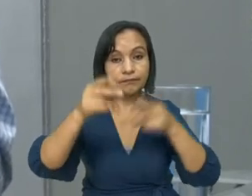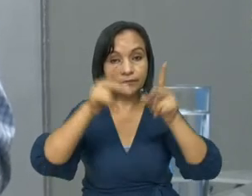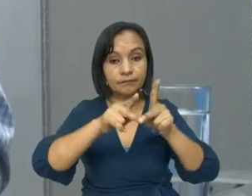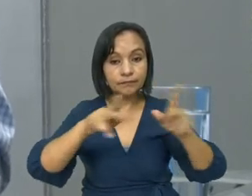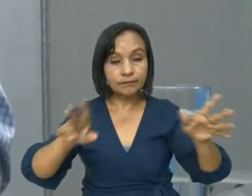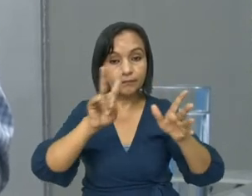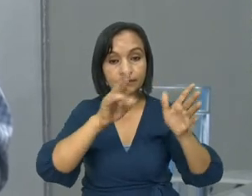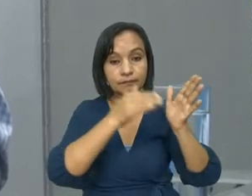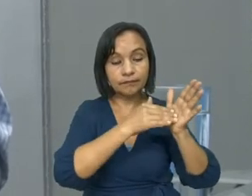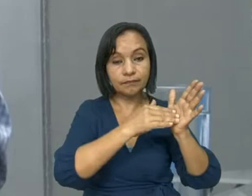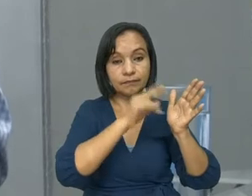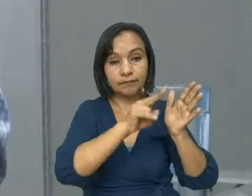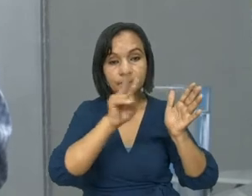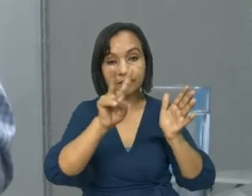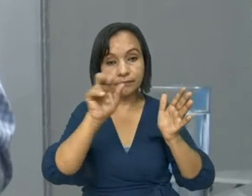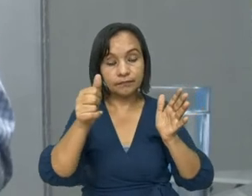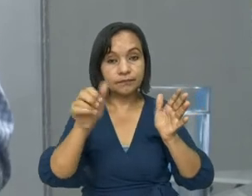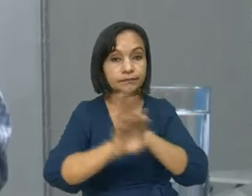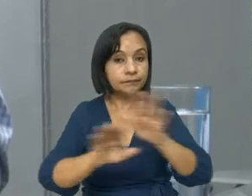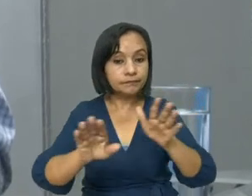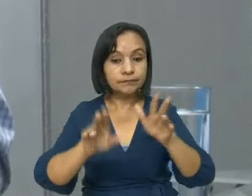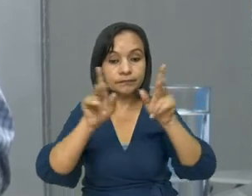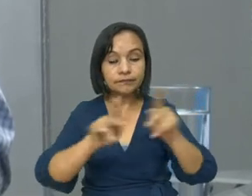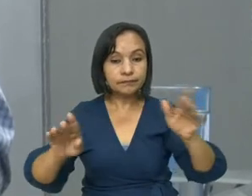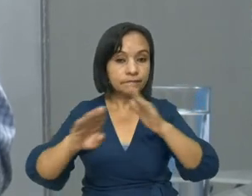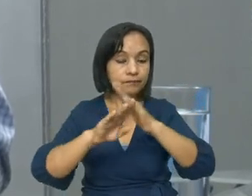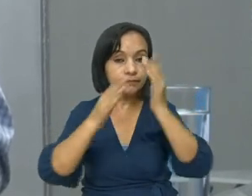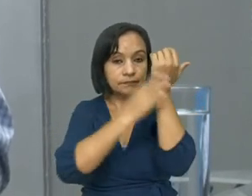planificación 2022 al 2026 con el plan de lucha contra la